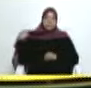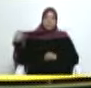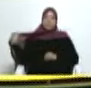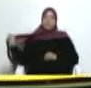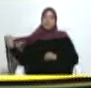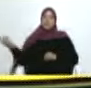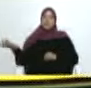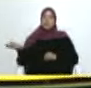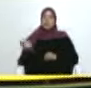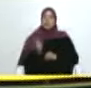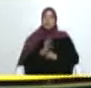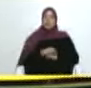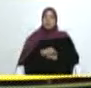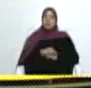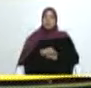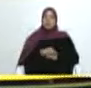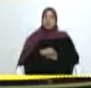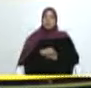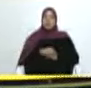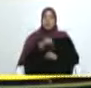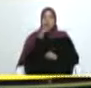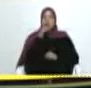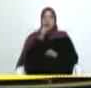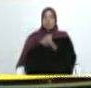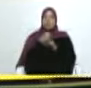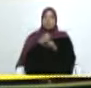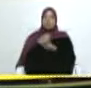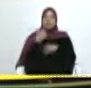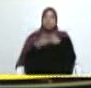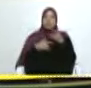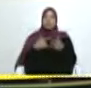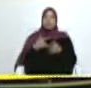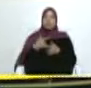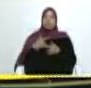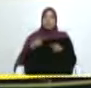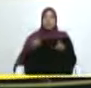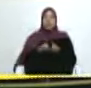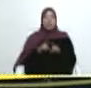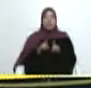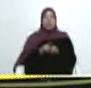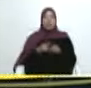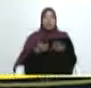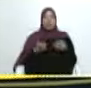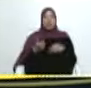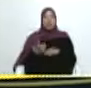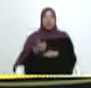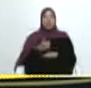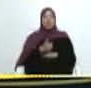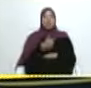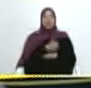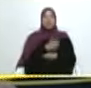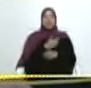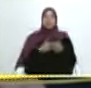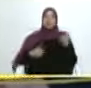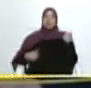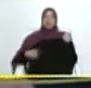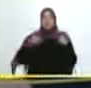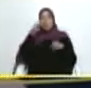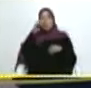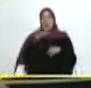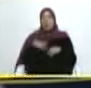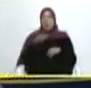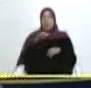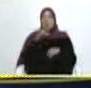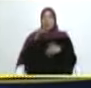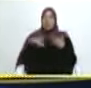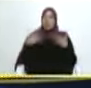Reverol. Gracias, vicepresidenta. Saludos, mi comandante en jefe, igual que a las autoridades que se encuentran allá presentes y al pueblo de Venezuela, pero